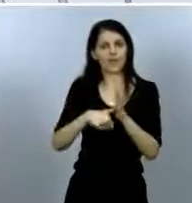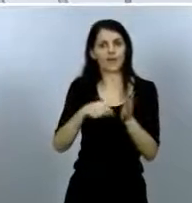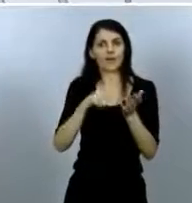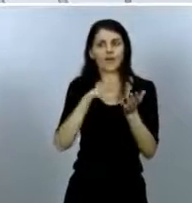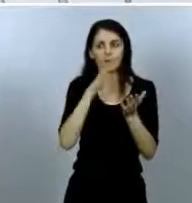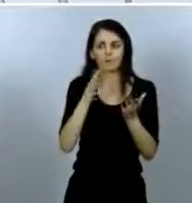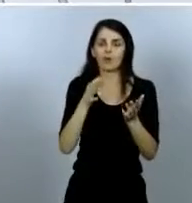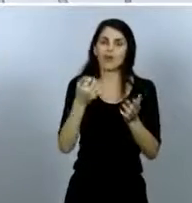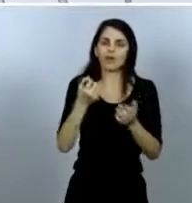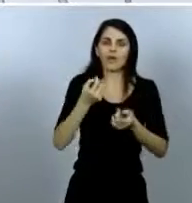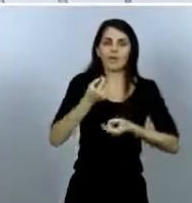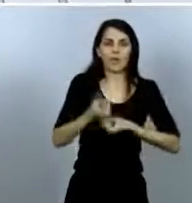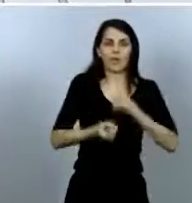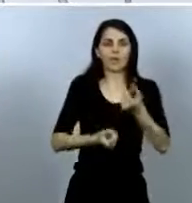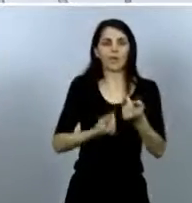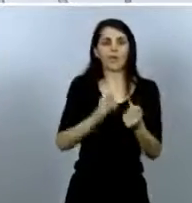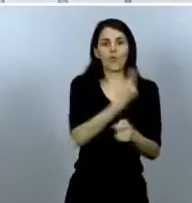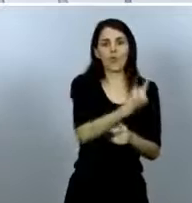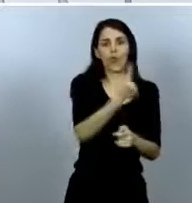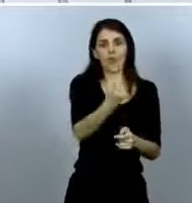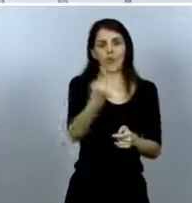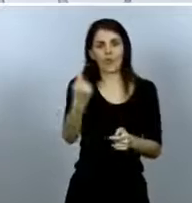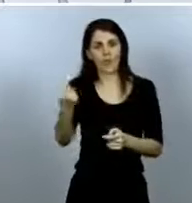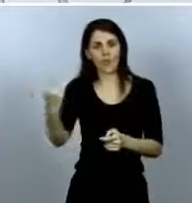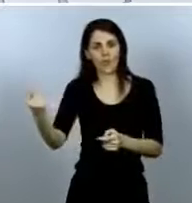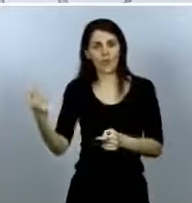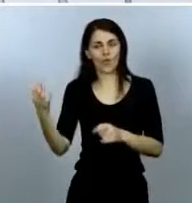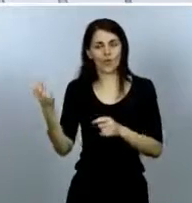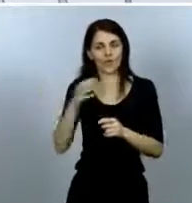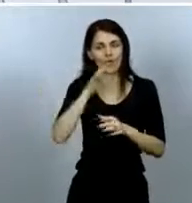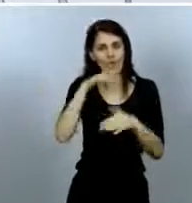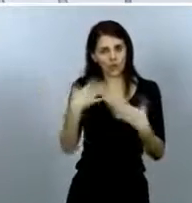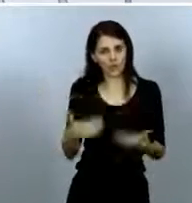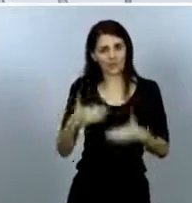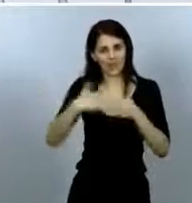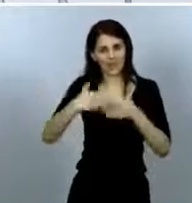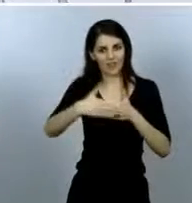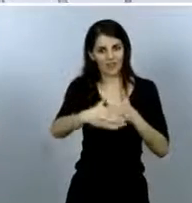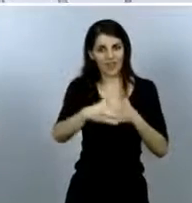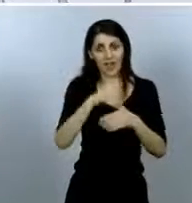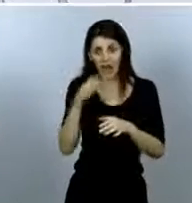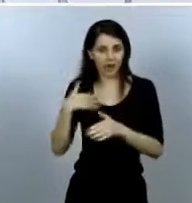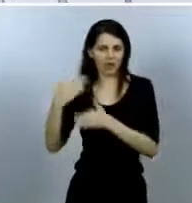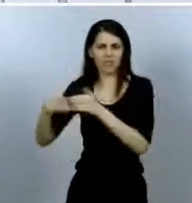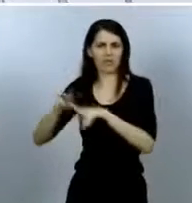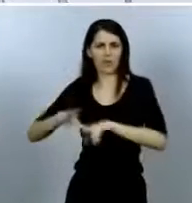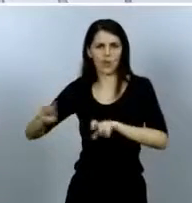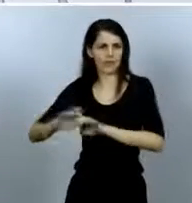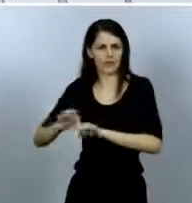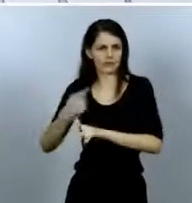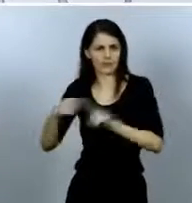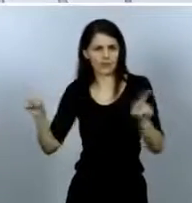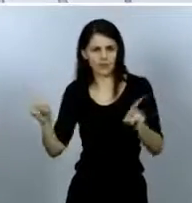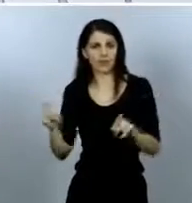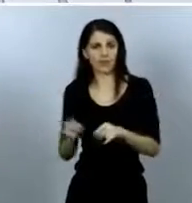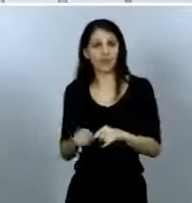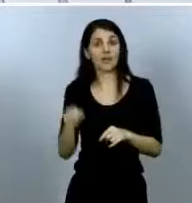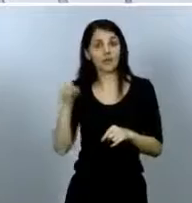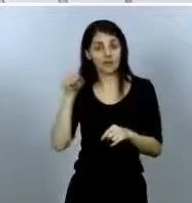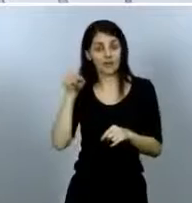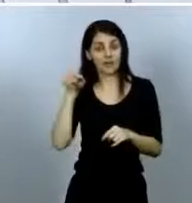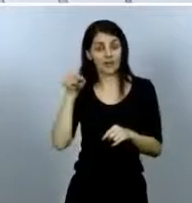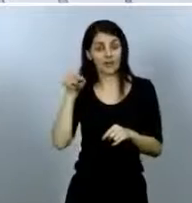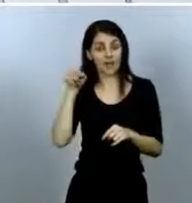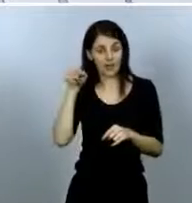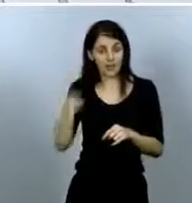de resolución como se está teniendo con las con las fichas nuevas de ahora además podría ser que en